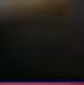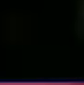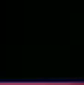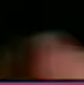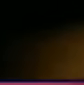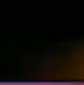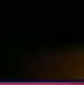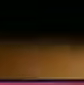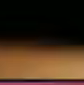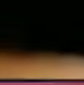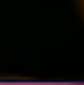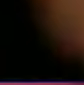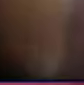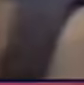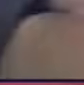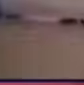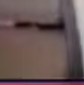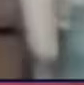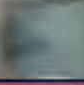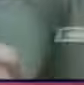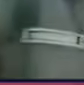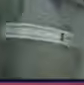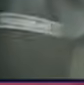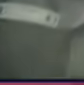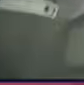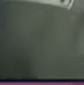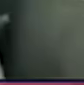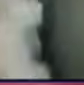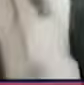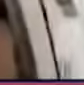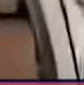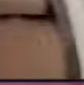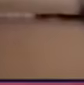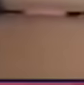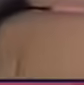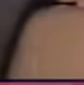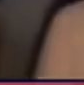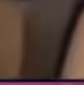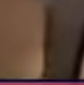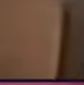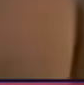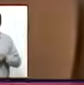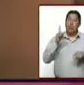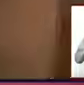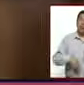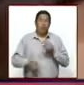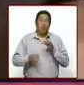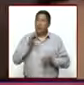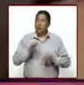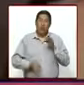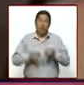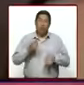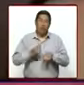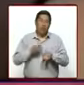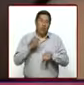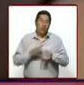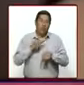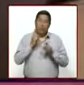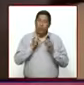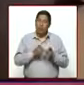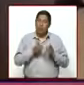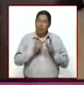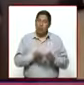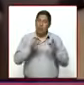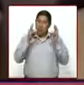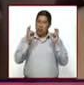Tribunal Sexto de Sentencia ha dictado el archivo de Brados para la expresidenta y ha determinado que una persona no puede ser juzgada dos veces por el mismo